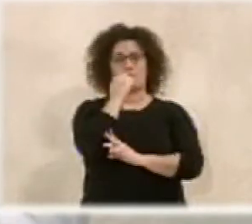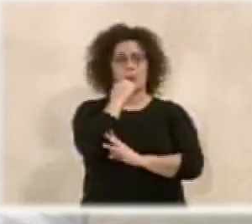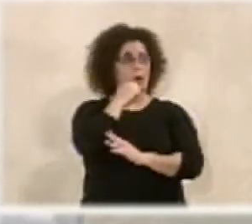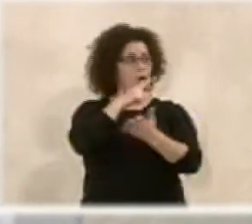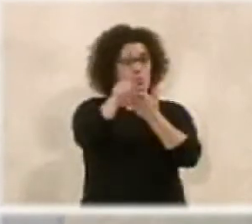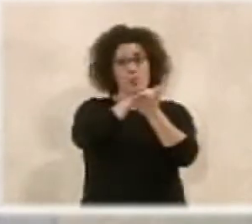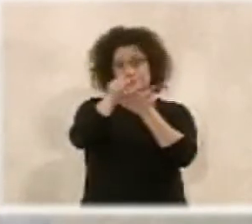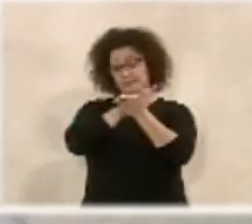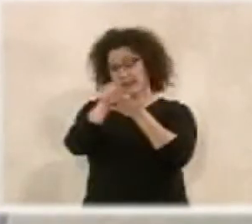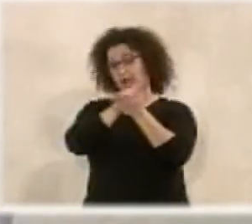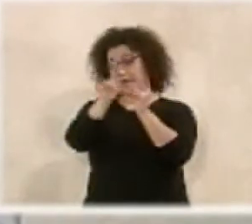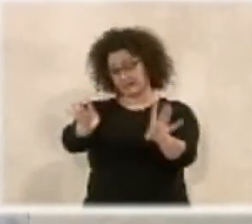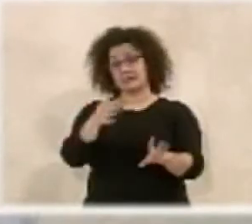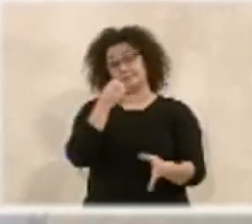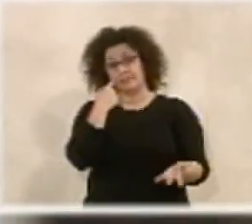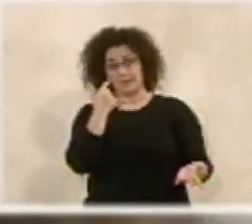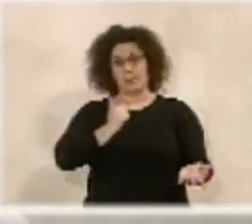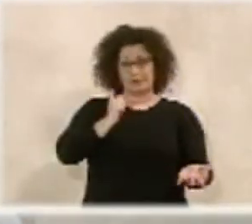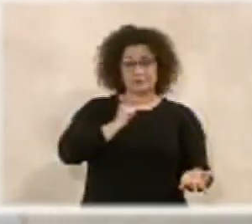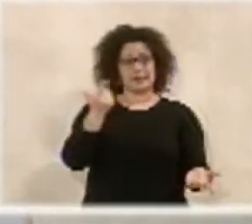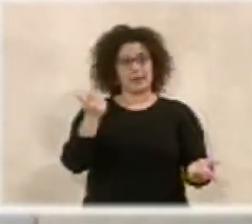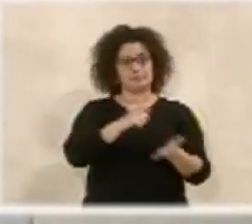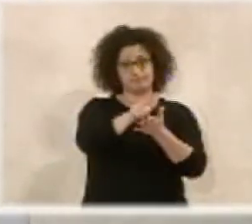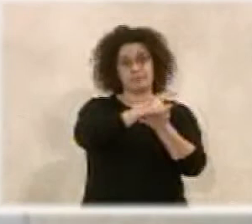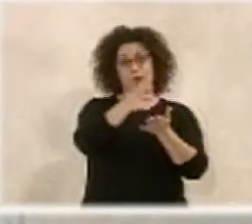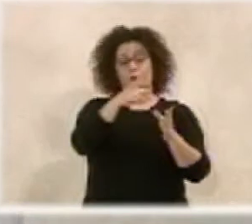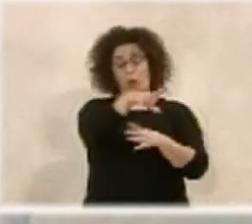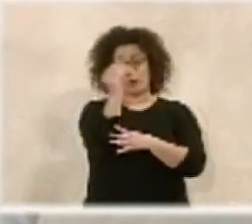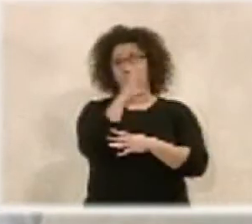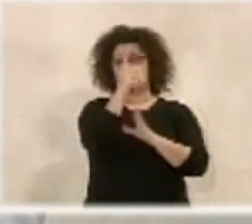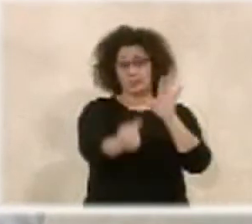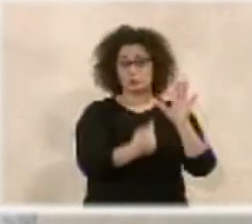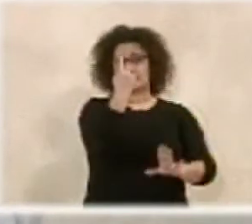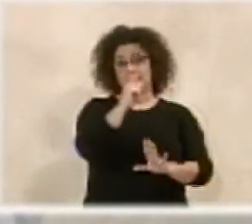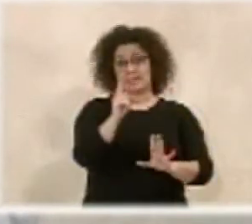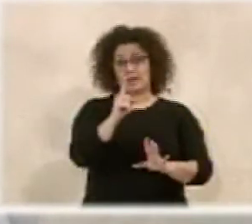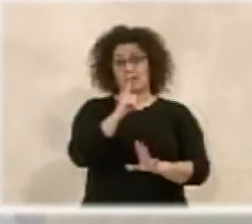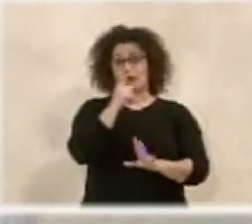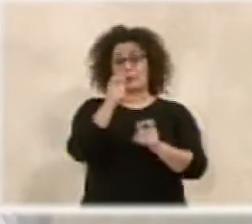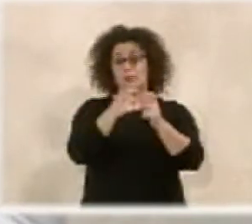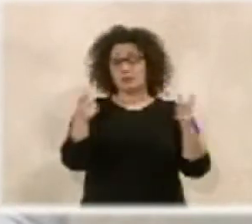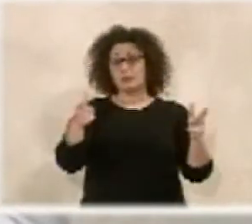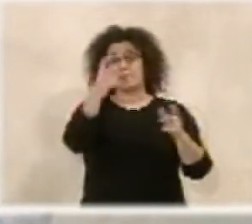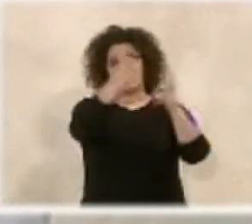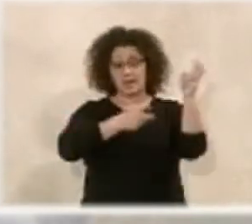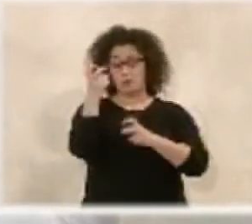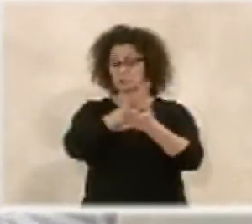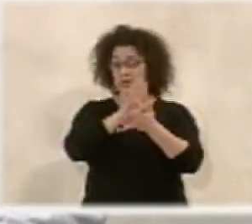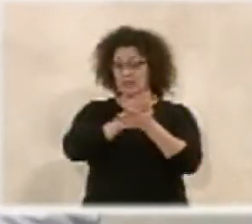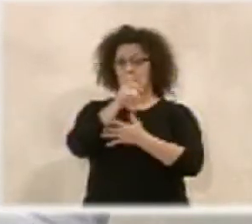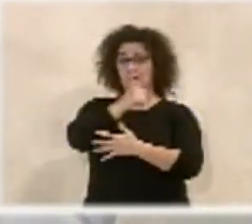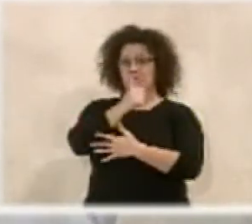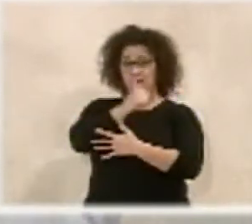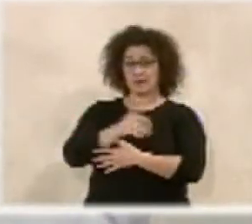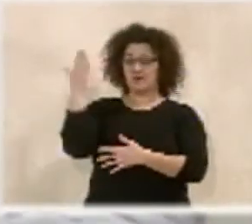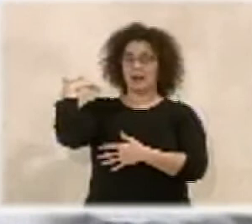mira, el WhatsApp gratis, viene bien. Y la gente no entiende por qué no se le deja pasar. Cuando estamos viniendo de forma muy pacífica, muy tranquila, estamos hasta más